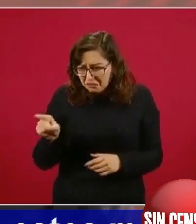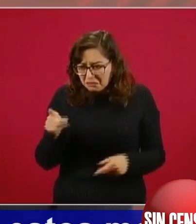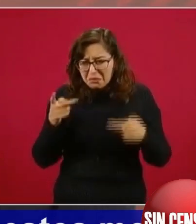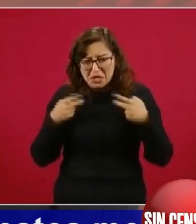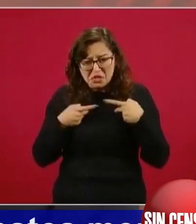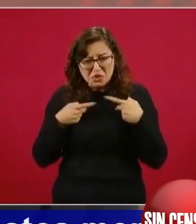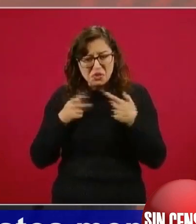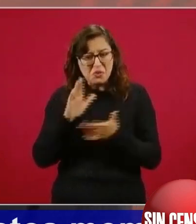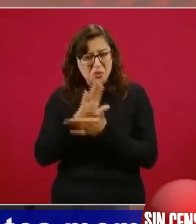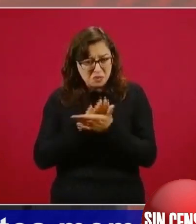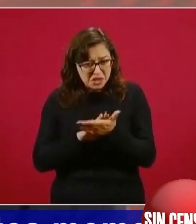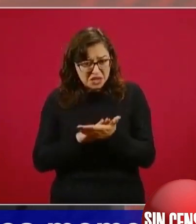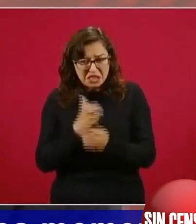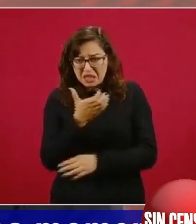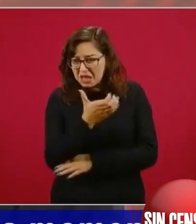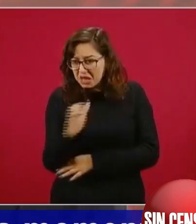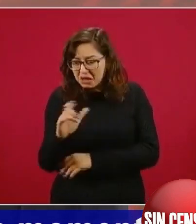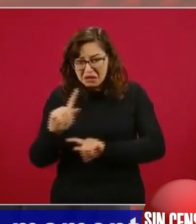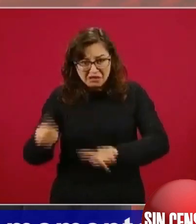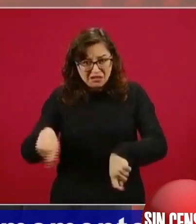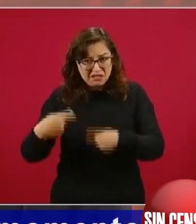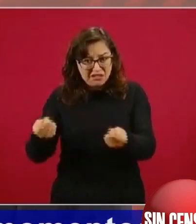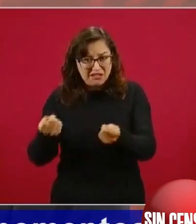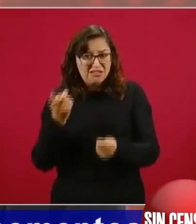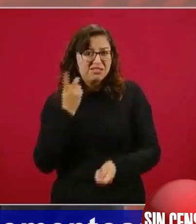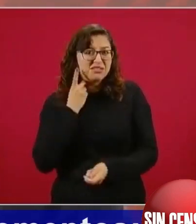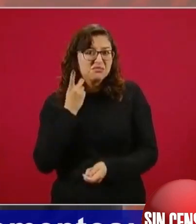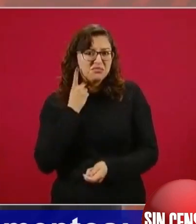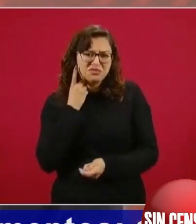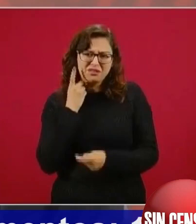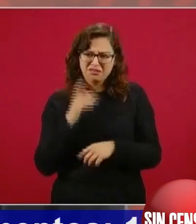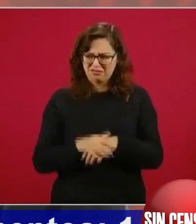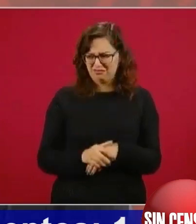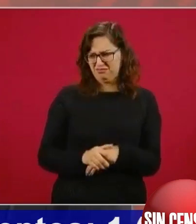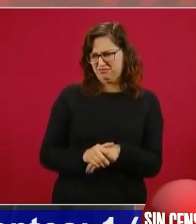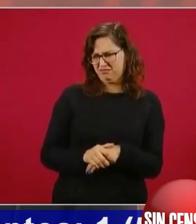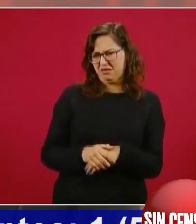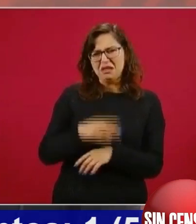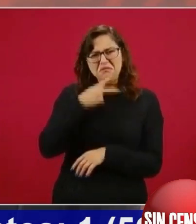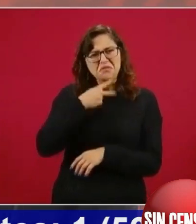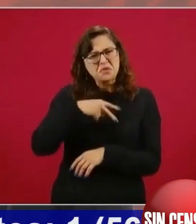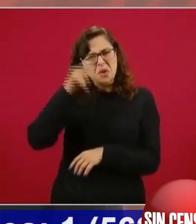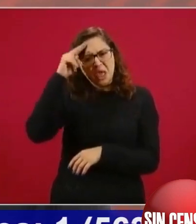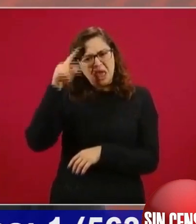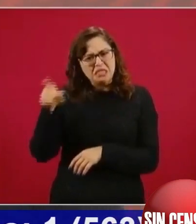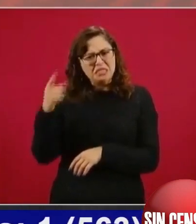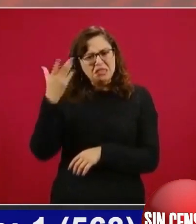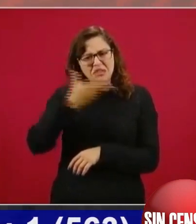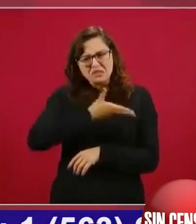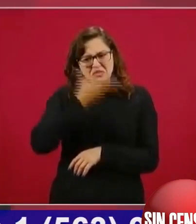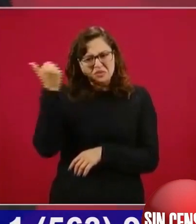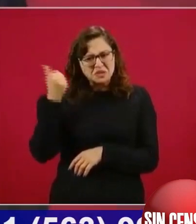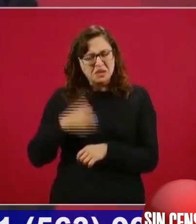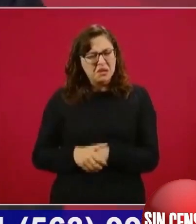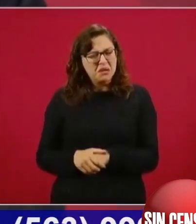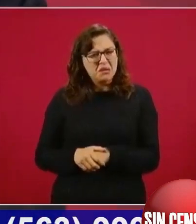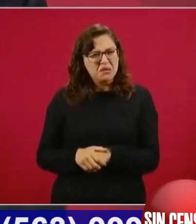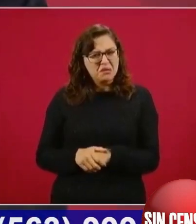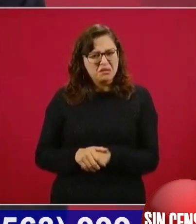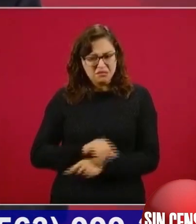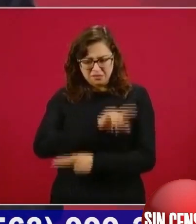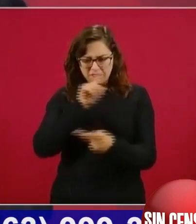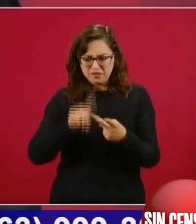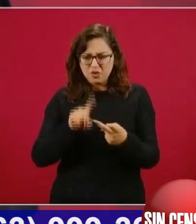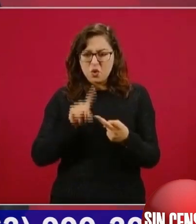como diputado si no sabe? ¿Cómo vas a elegir a